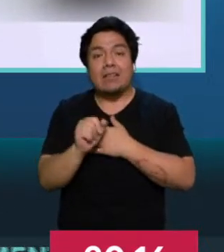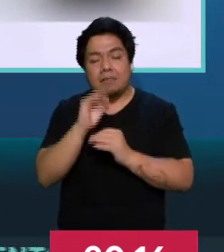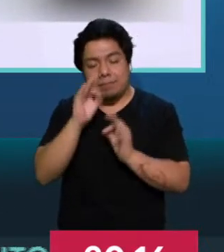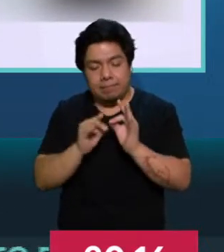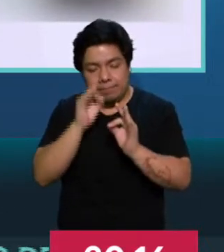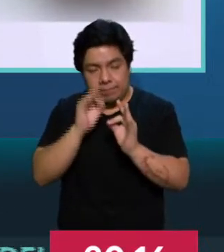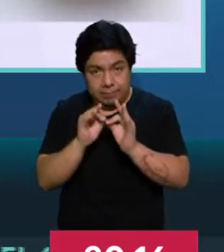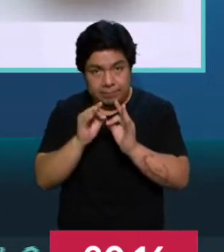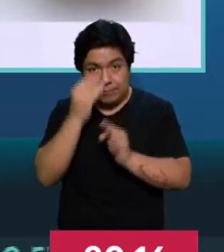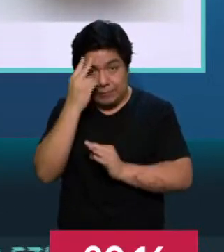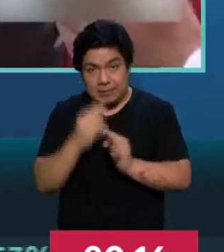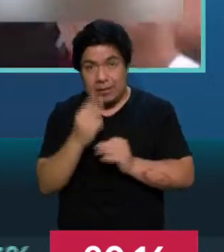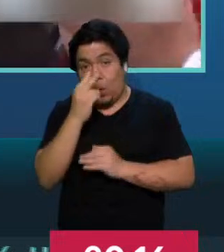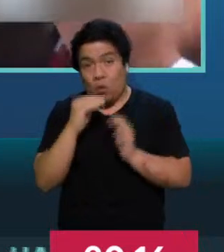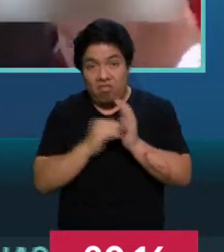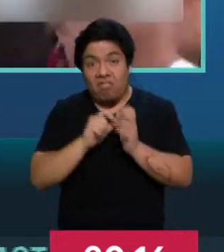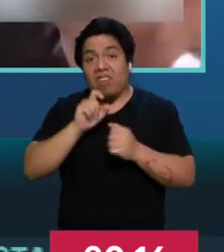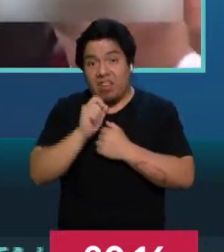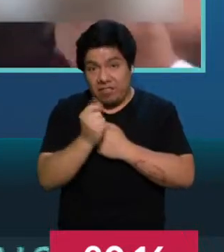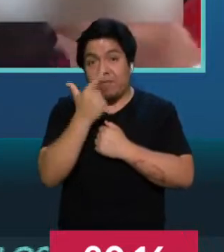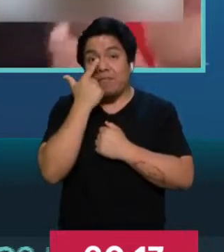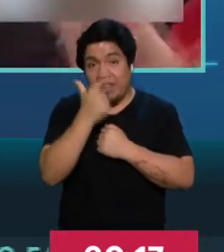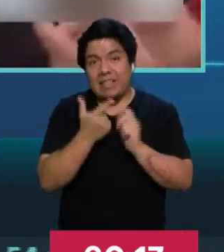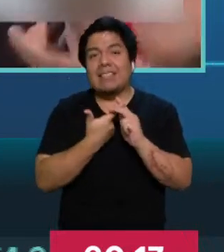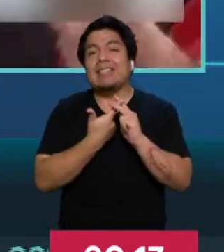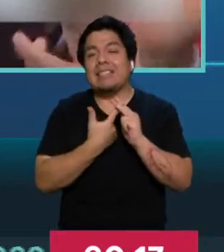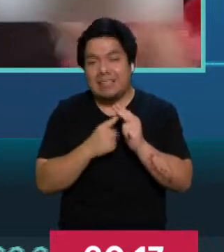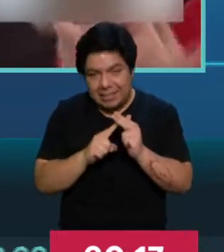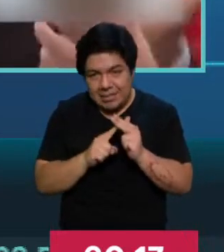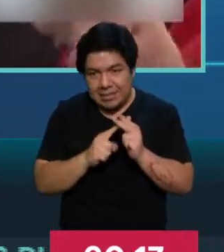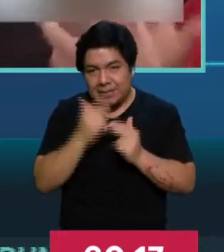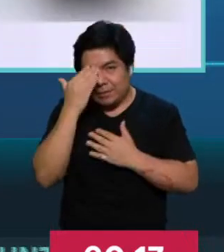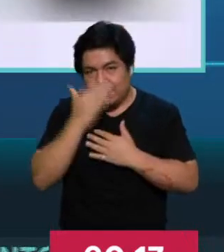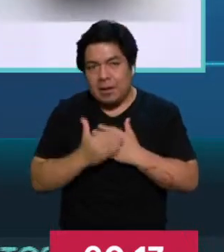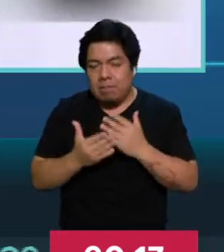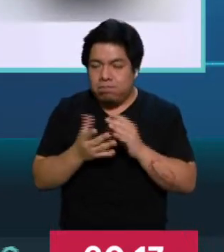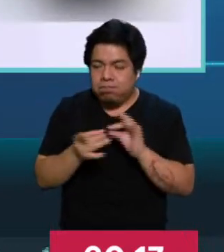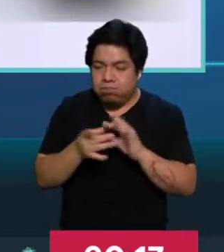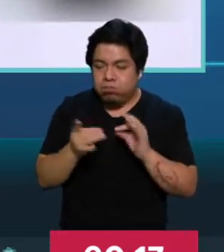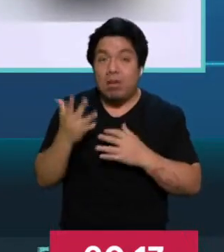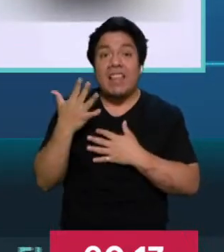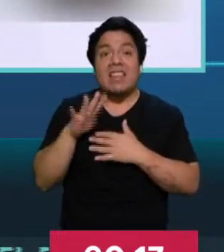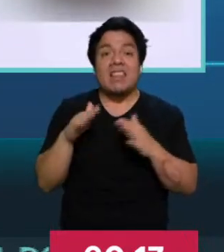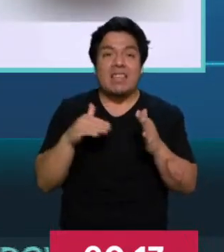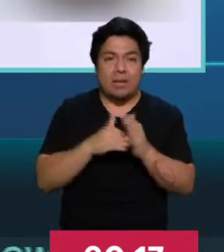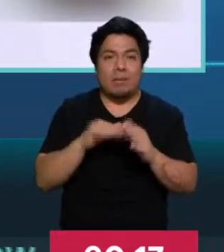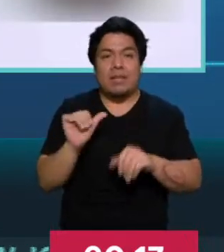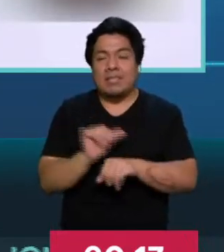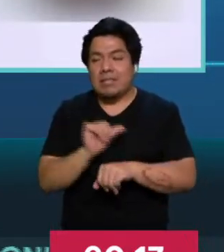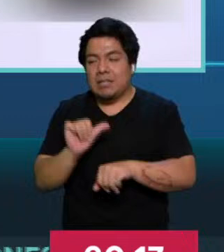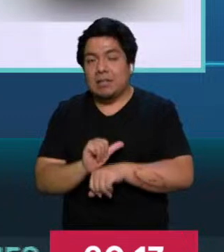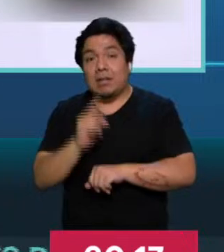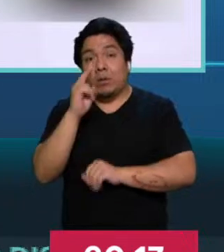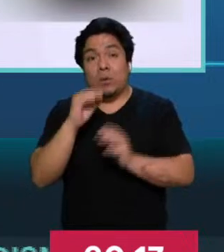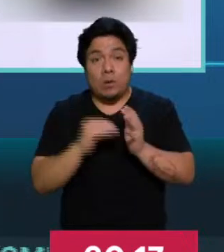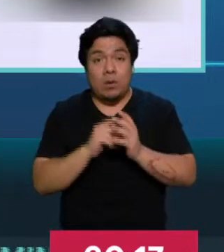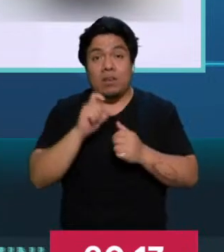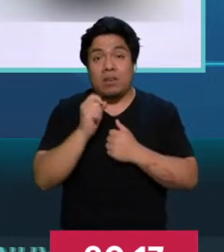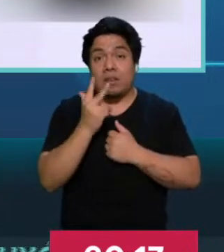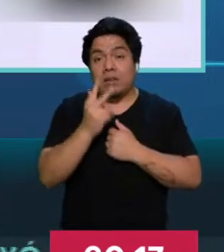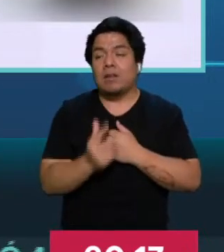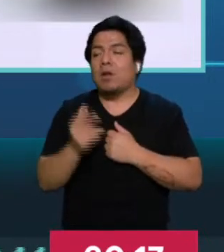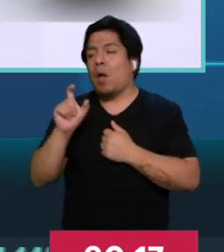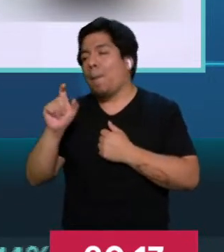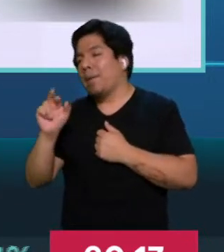el 2027 se plantea su inicio de producción de 10,000 unidades, y para 2028